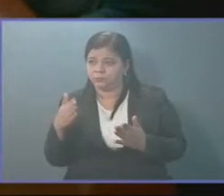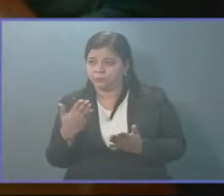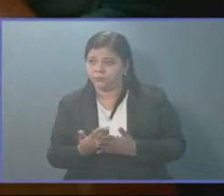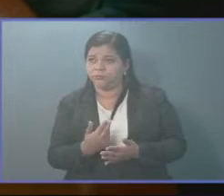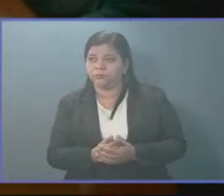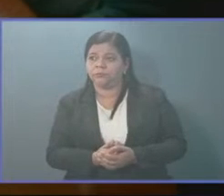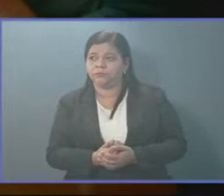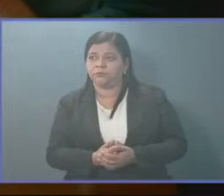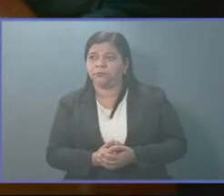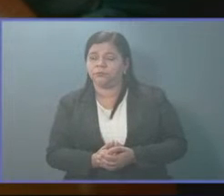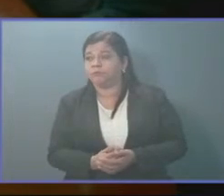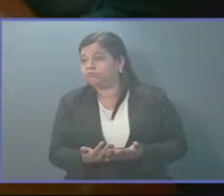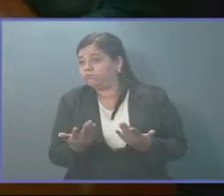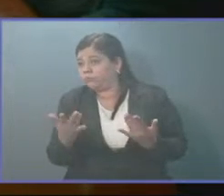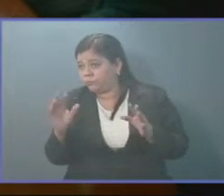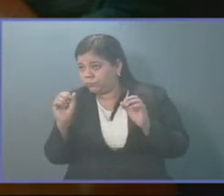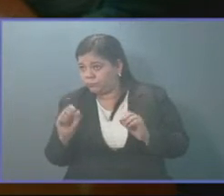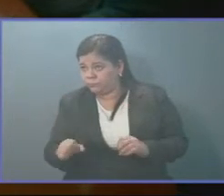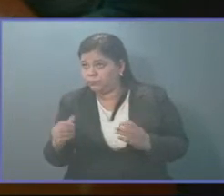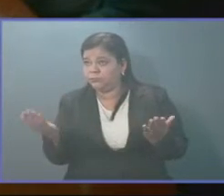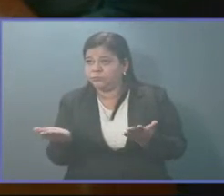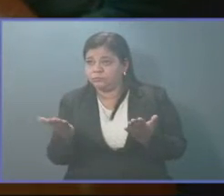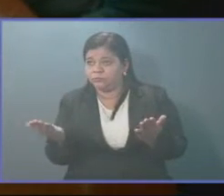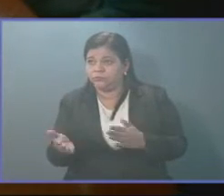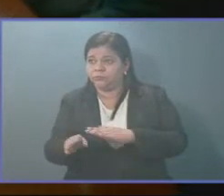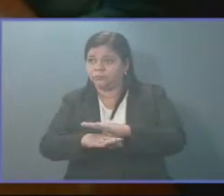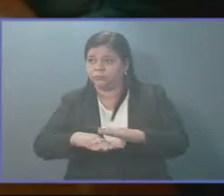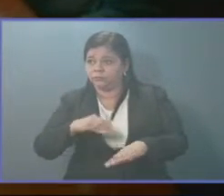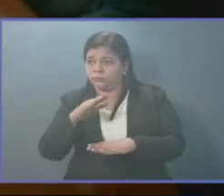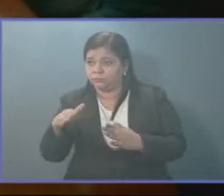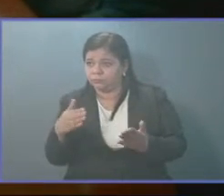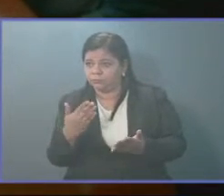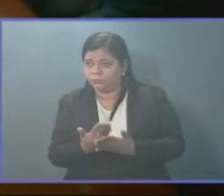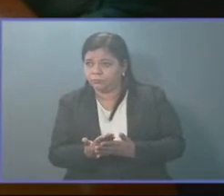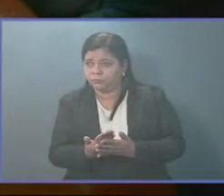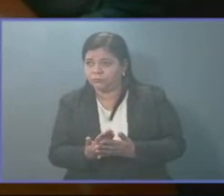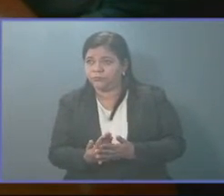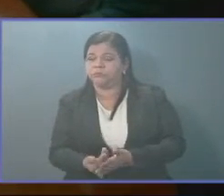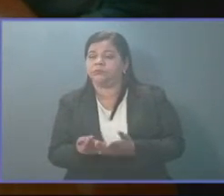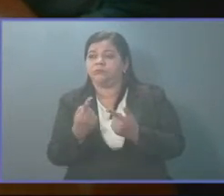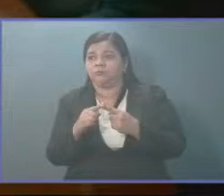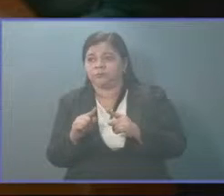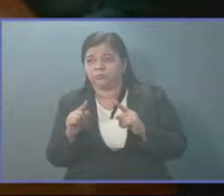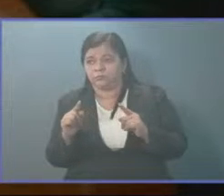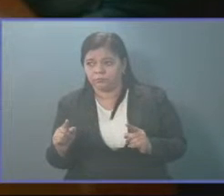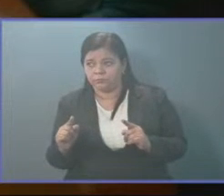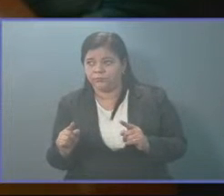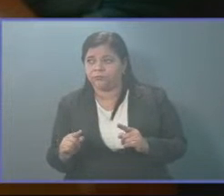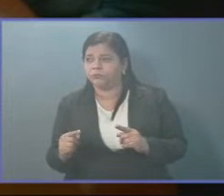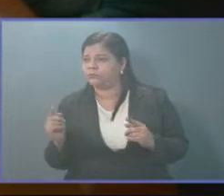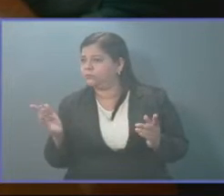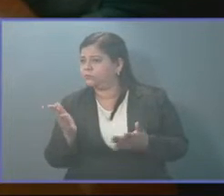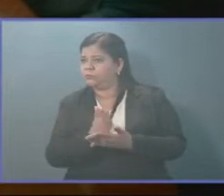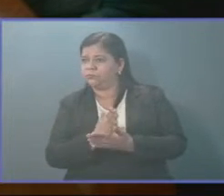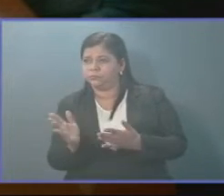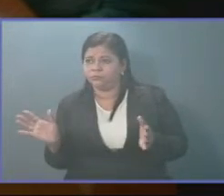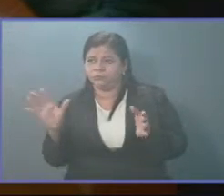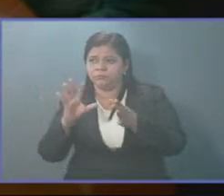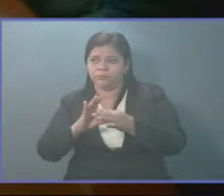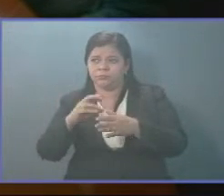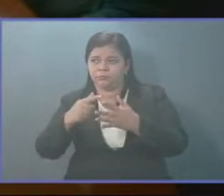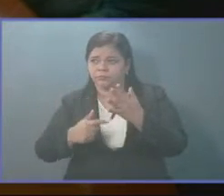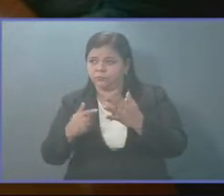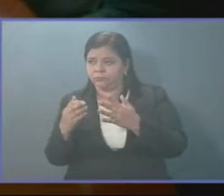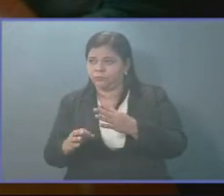El Ministerio de Trabajo puede hacerse parte en algunos casos, pero no tiene absolutamente nada que ver en la ejecución de esta